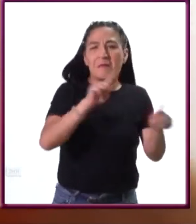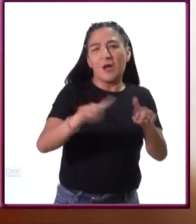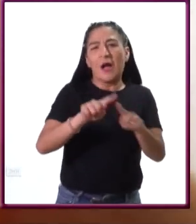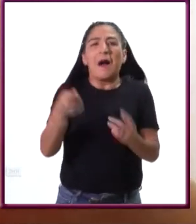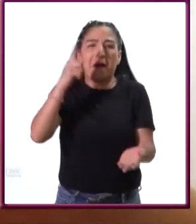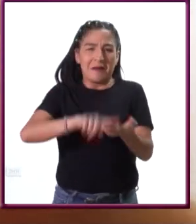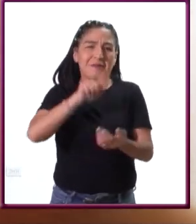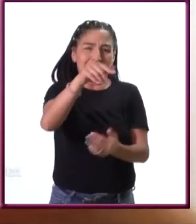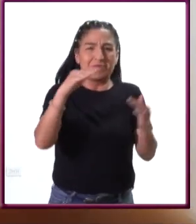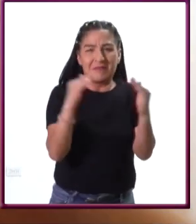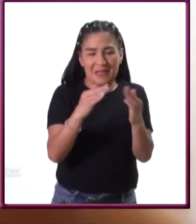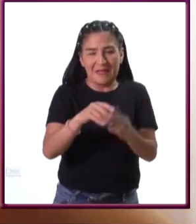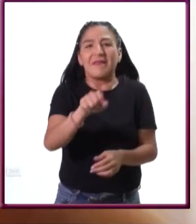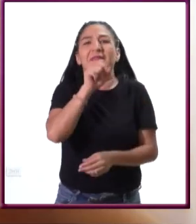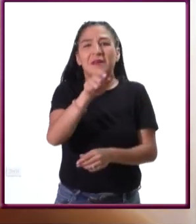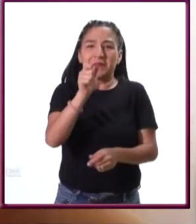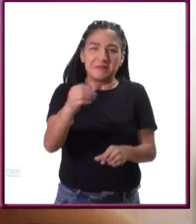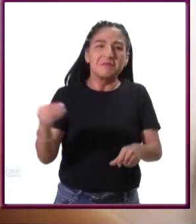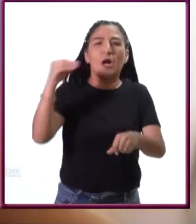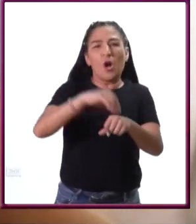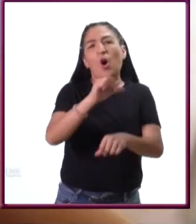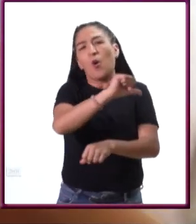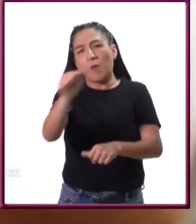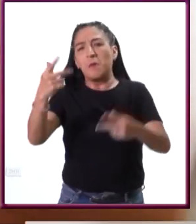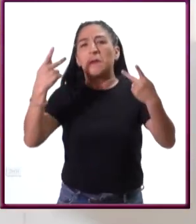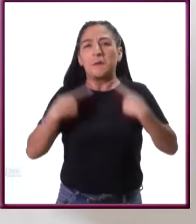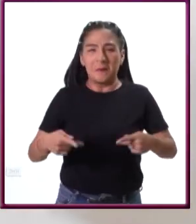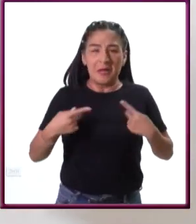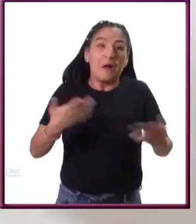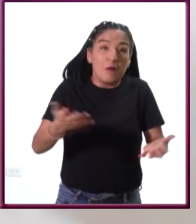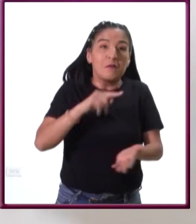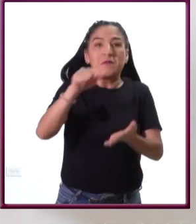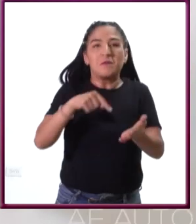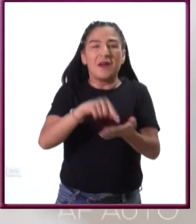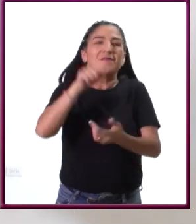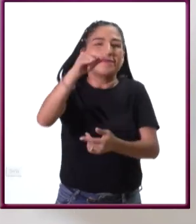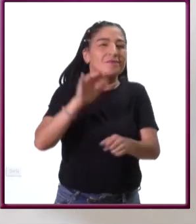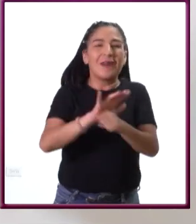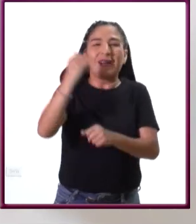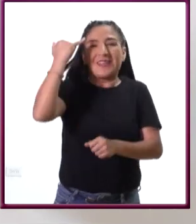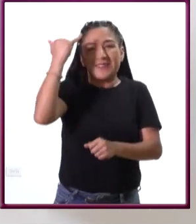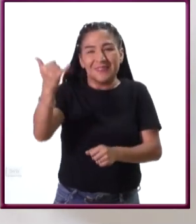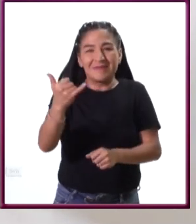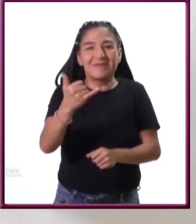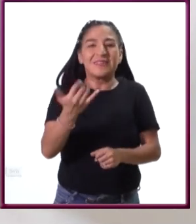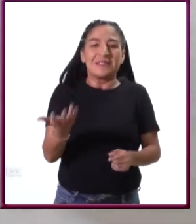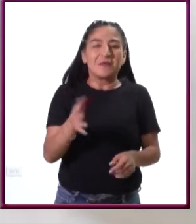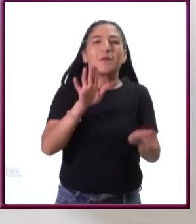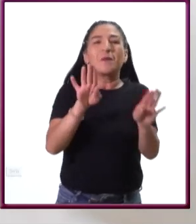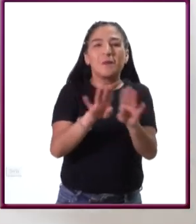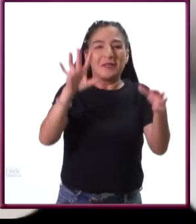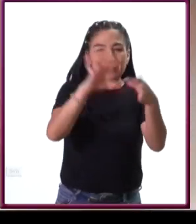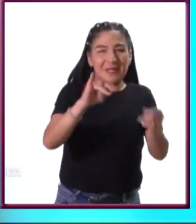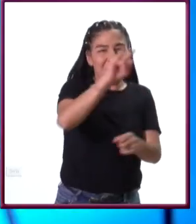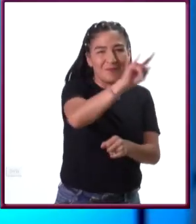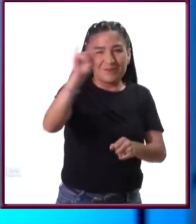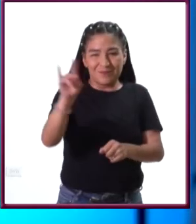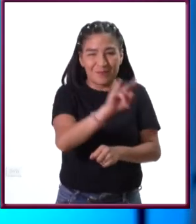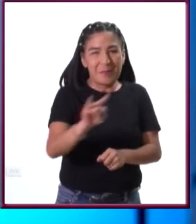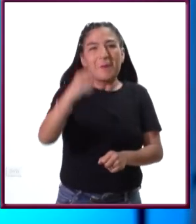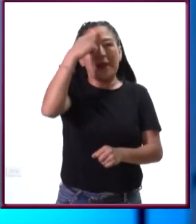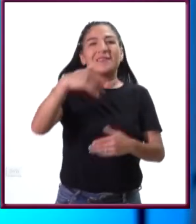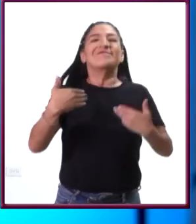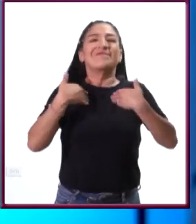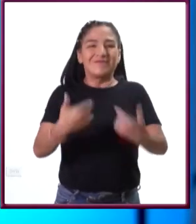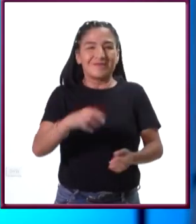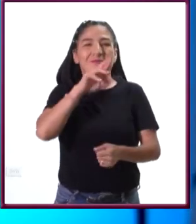puedes agregar a otras personas o lugares que te imagines o describe cada cuadro para que se entienda mejor. Comparte